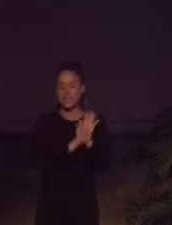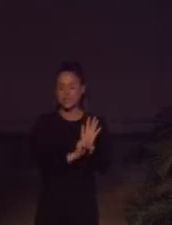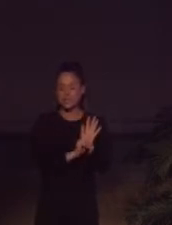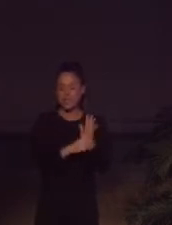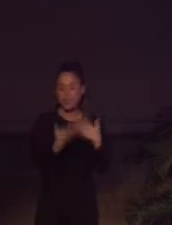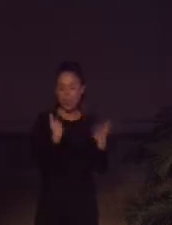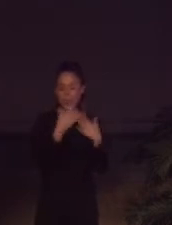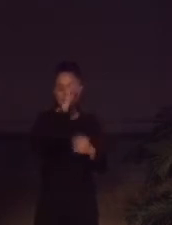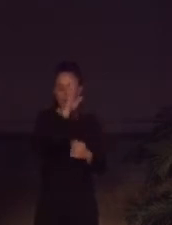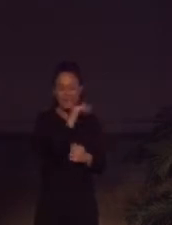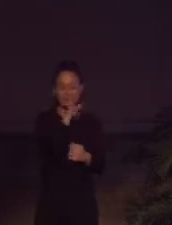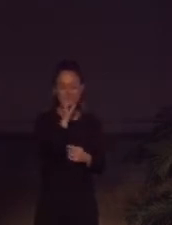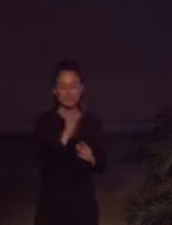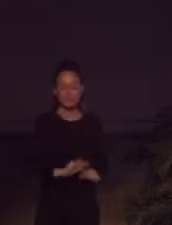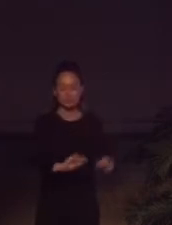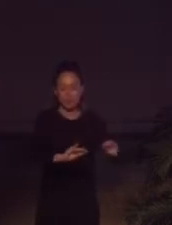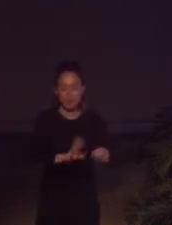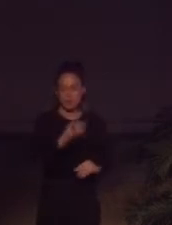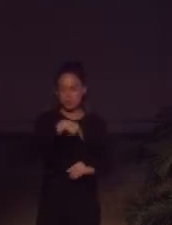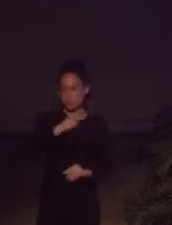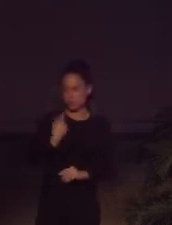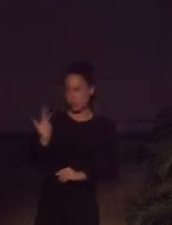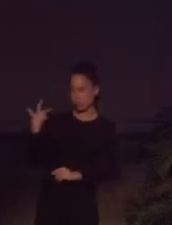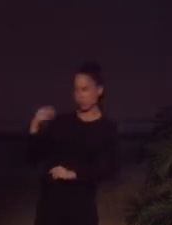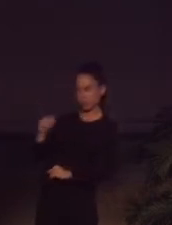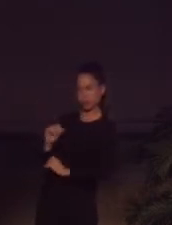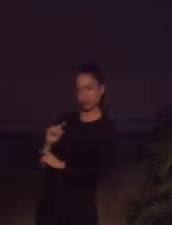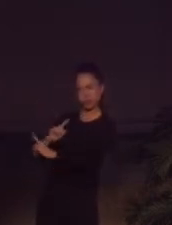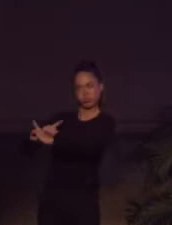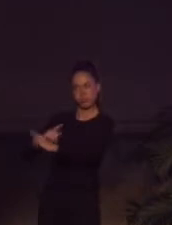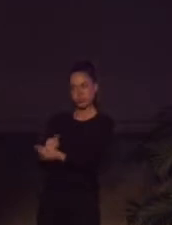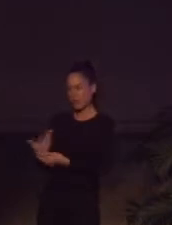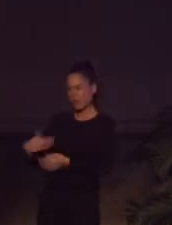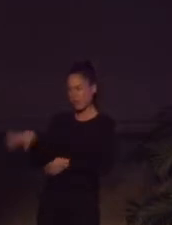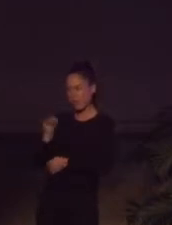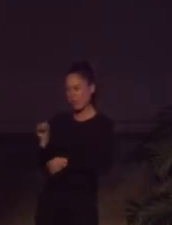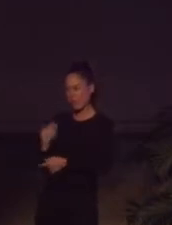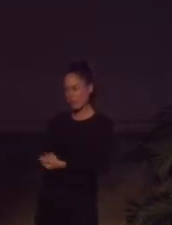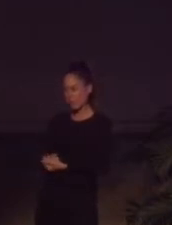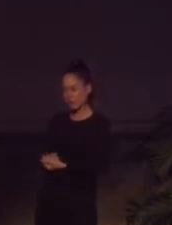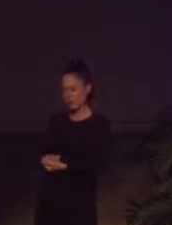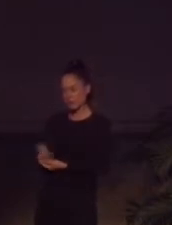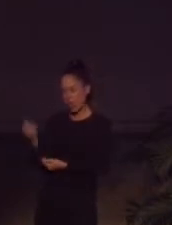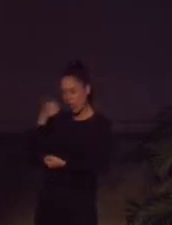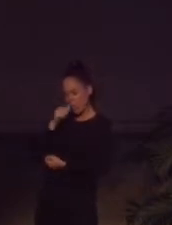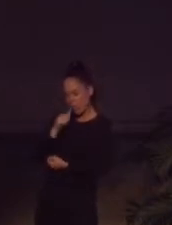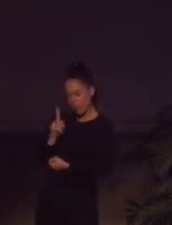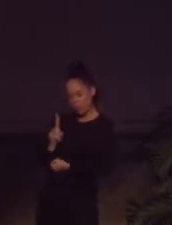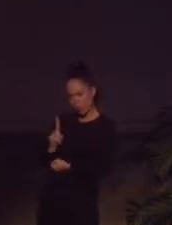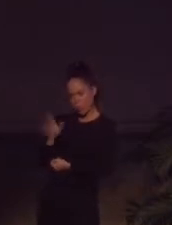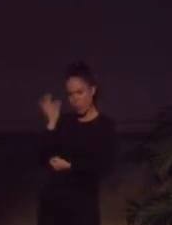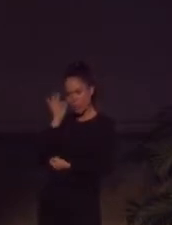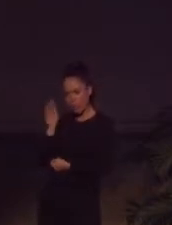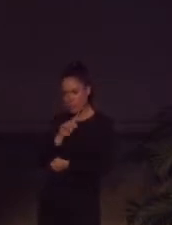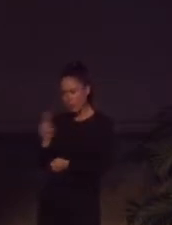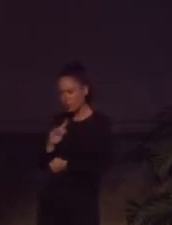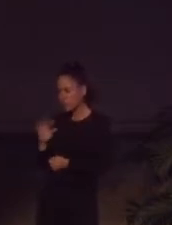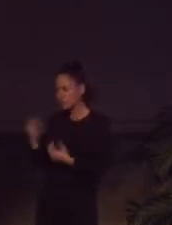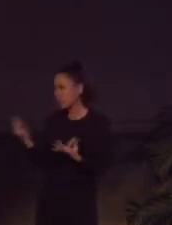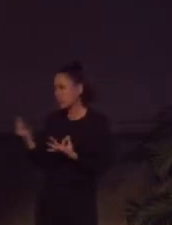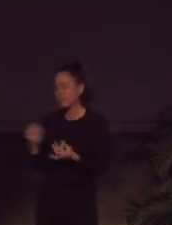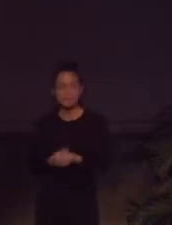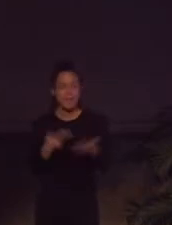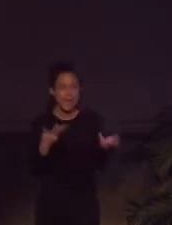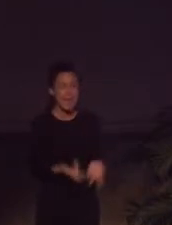Judy Butler. Y los padres, como muy contrariados, le dicen, pero no entendemos, si no es hombre ni es mujer, ¿qué es? Y dice Paul, es